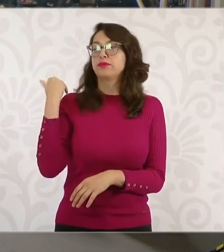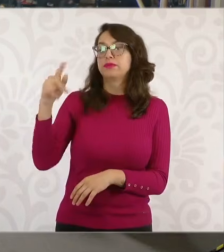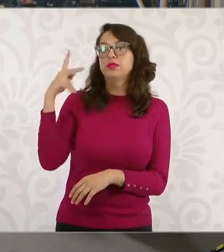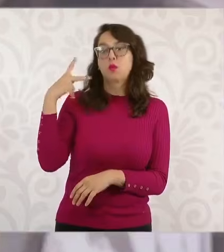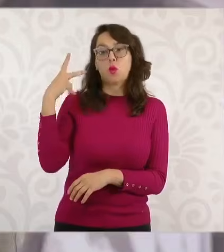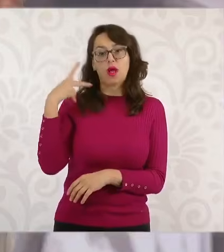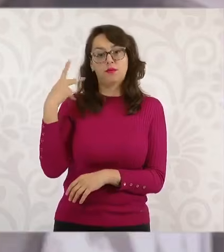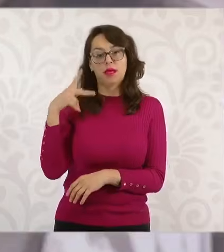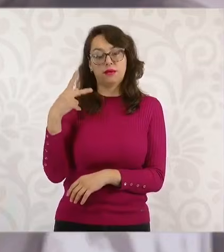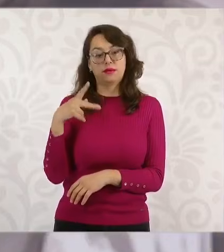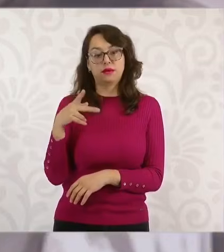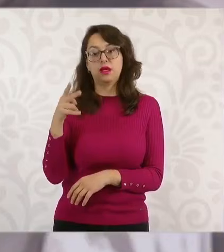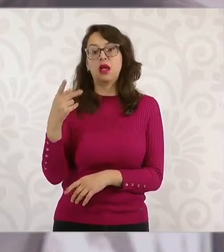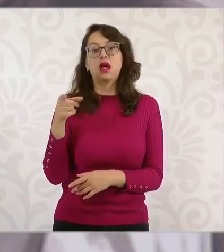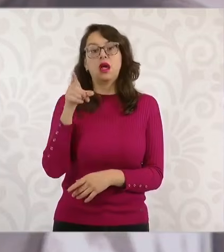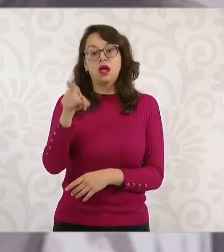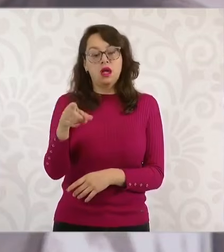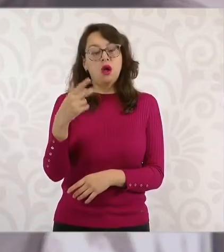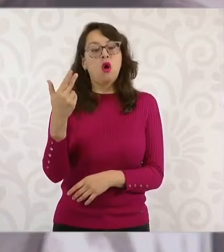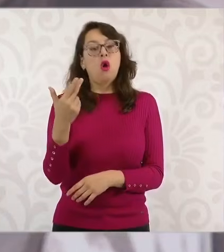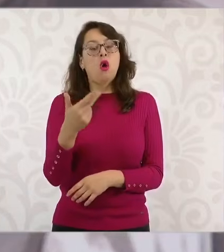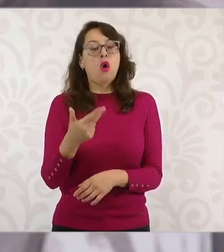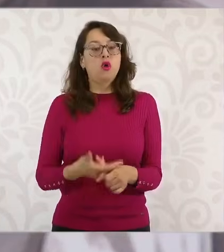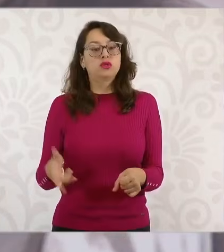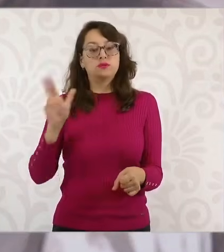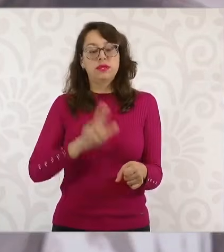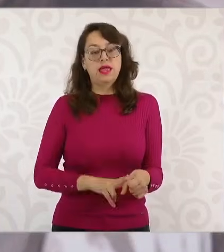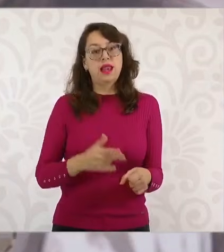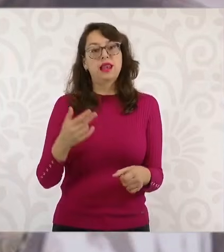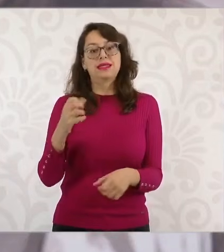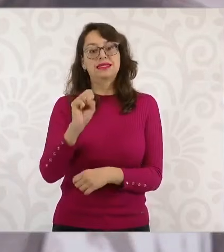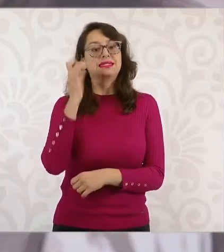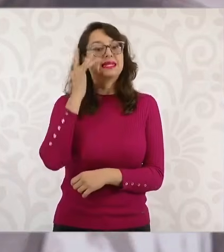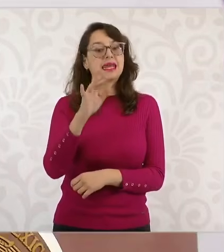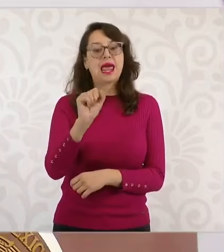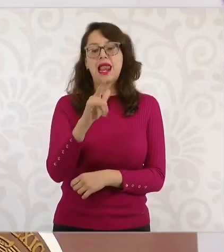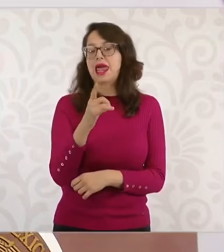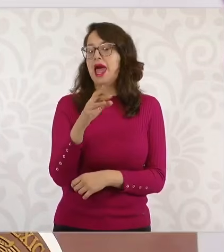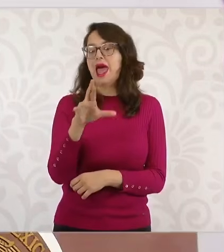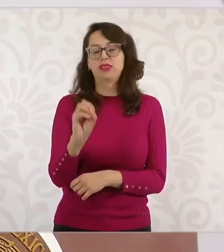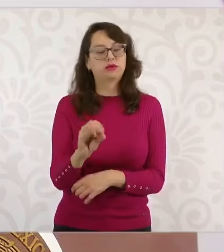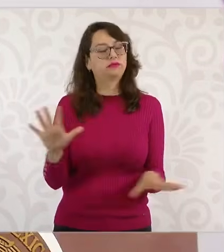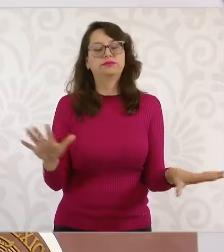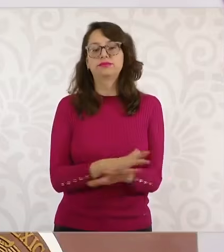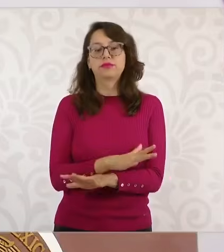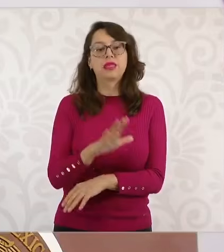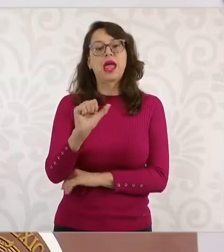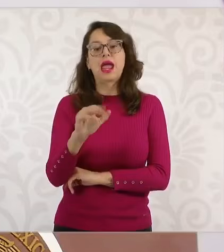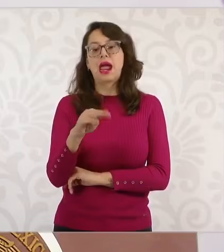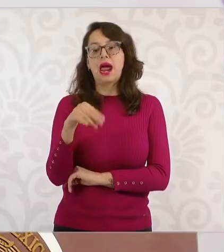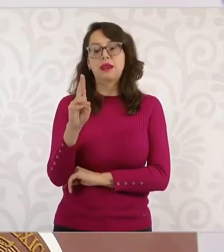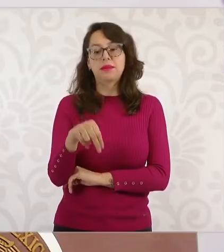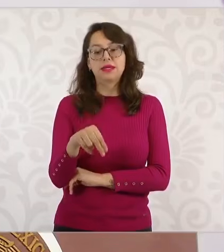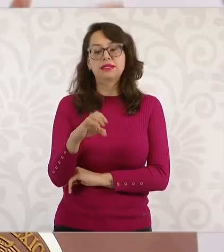año pasado, renombramos el Hospital San Alejandro, ahora Carmen Cerdán, e hicimos una revisión que solamente había 5